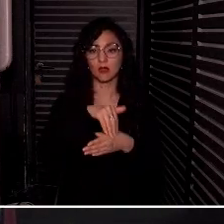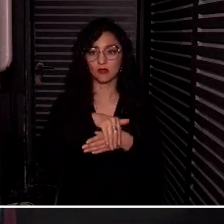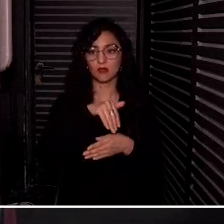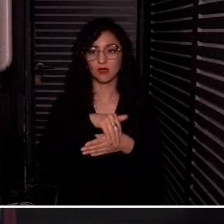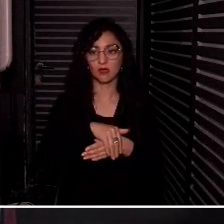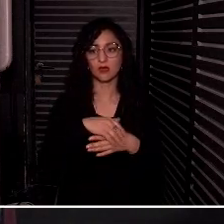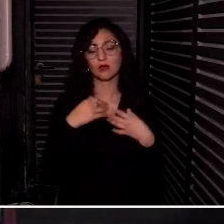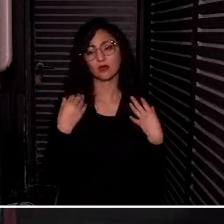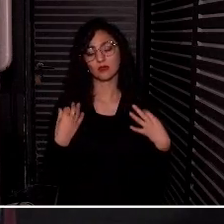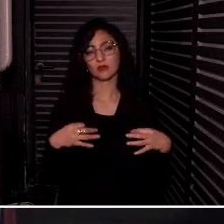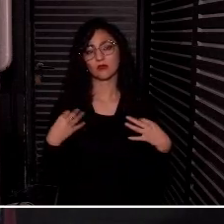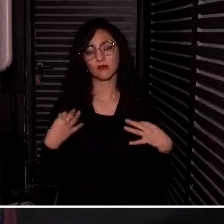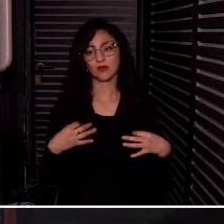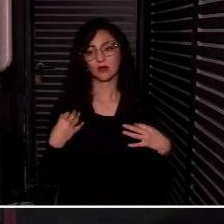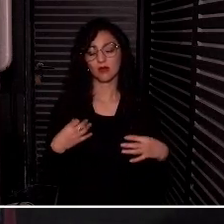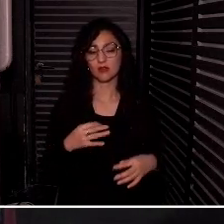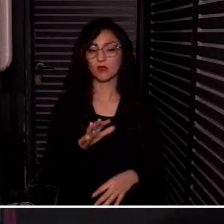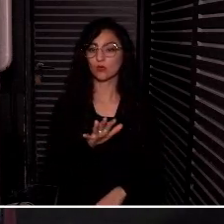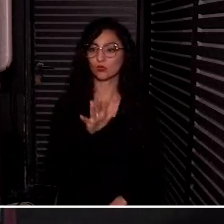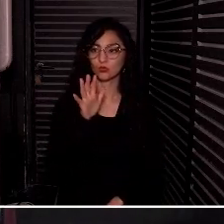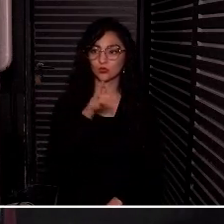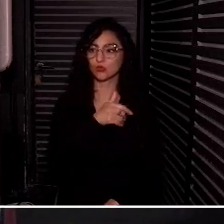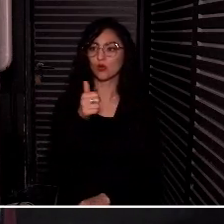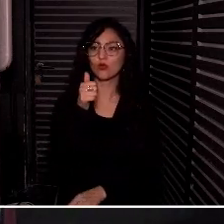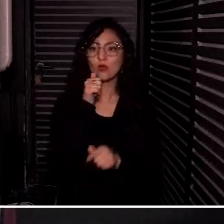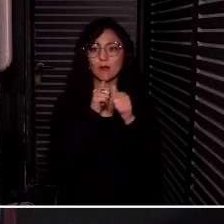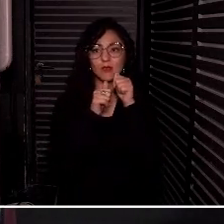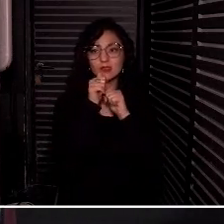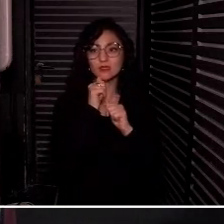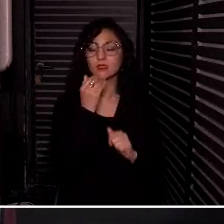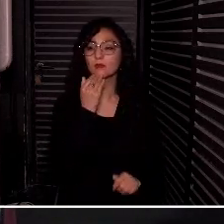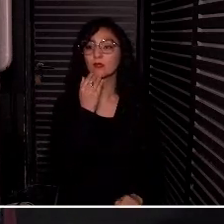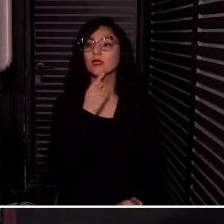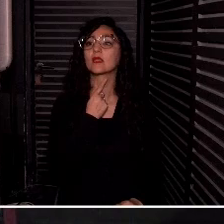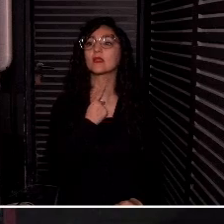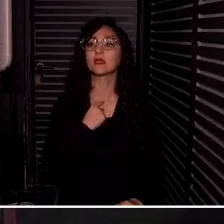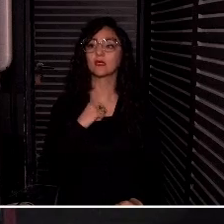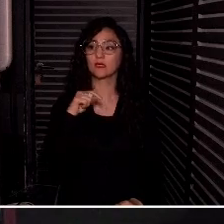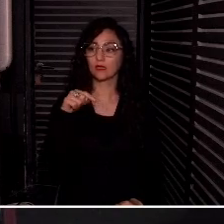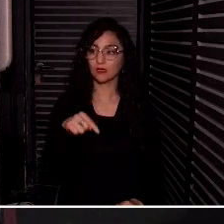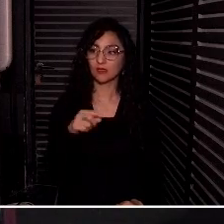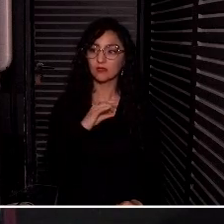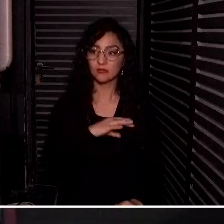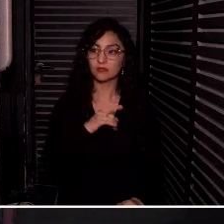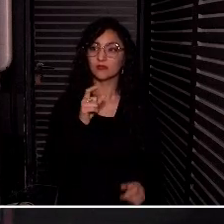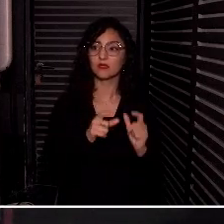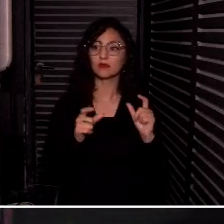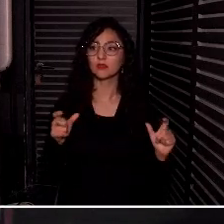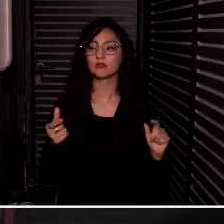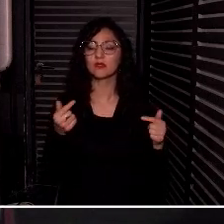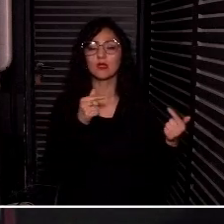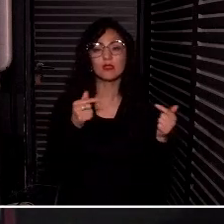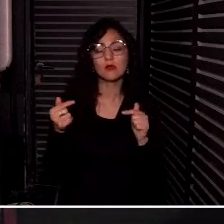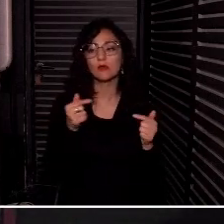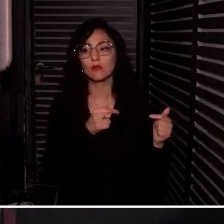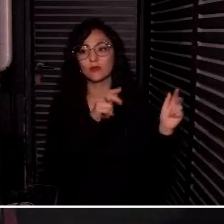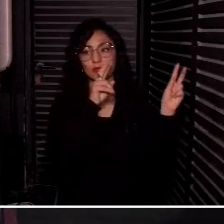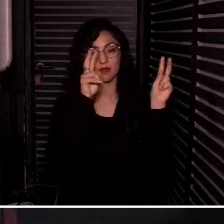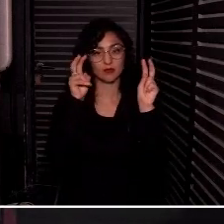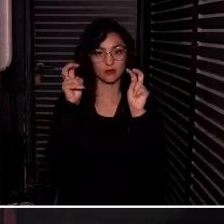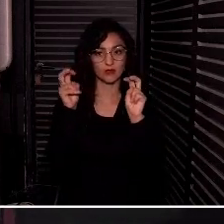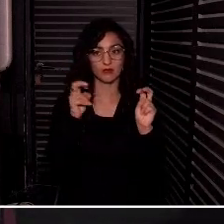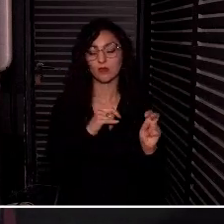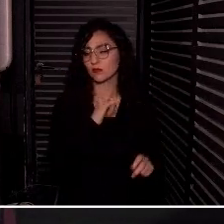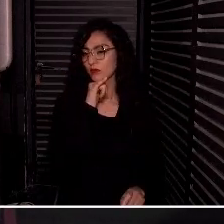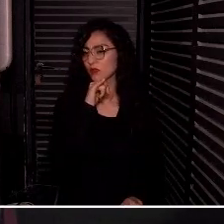verdad es que es un mérito de la paciencia el interés que tiene en Chile discutir de estos temas que yo creo que no